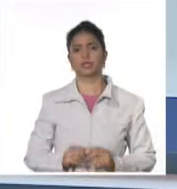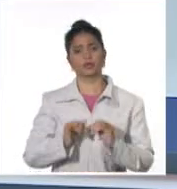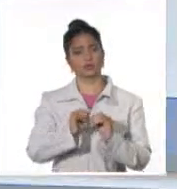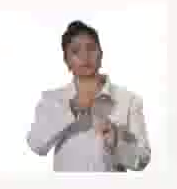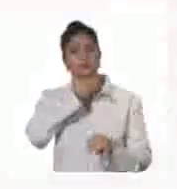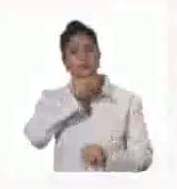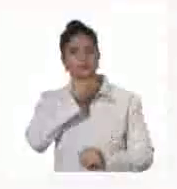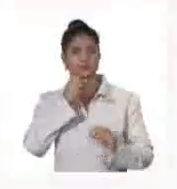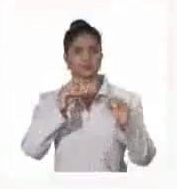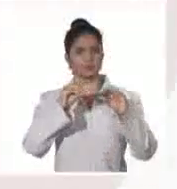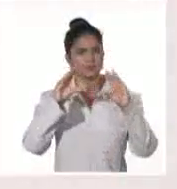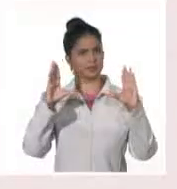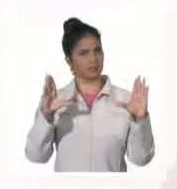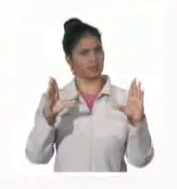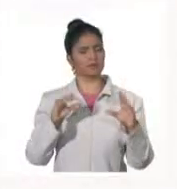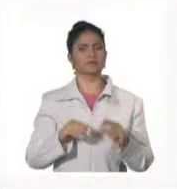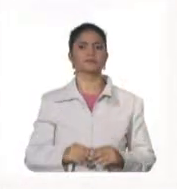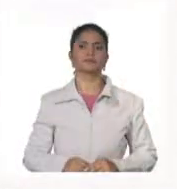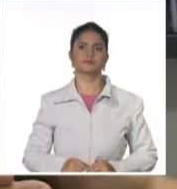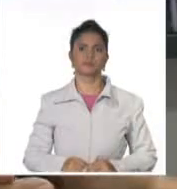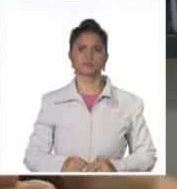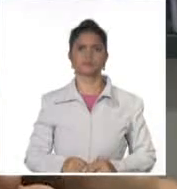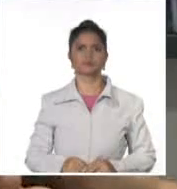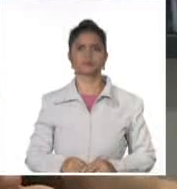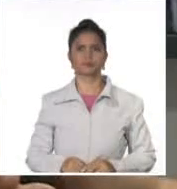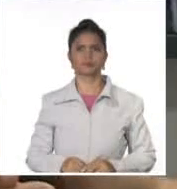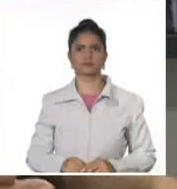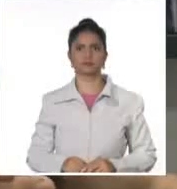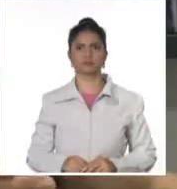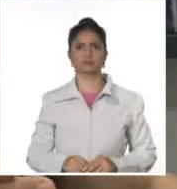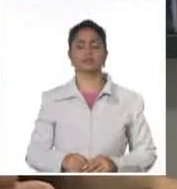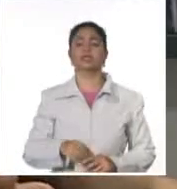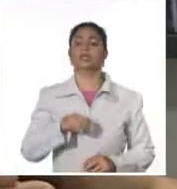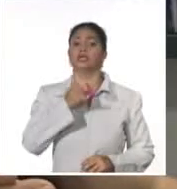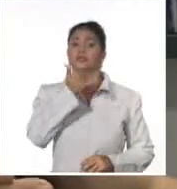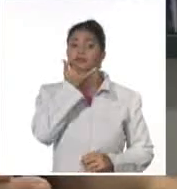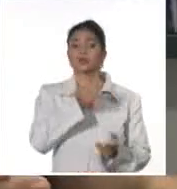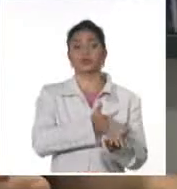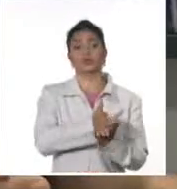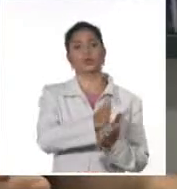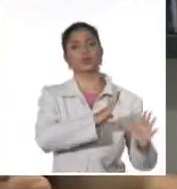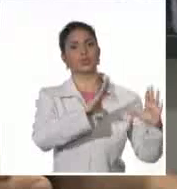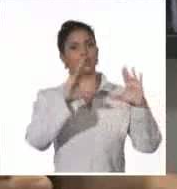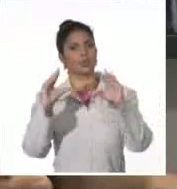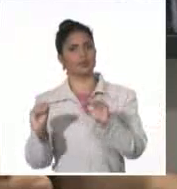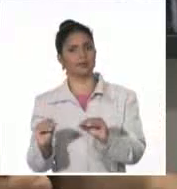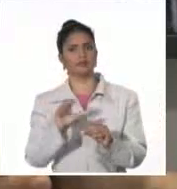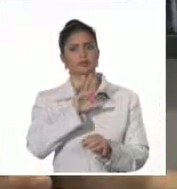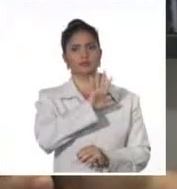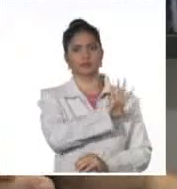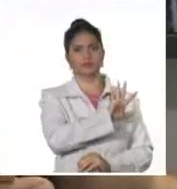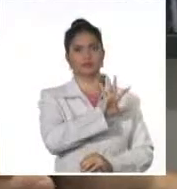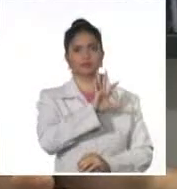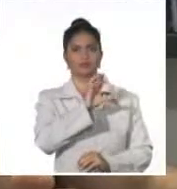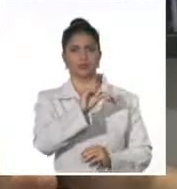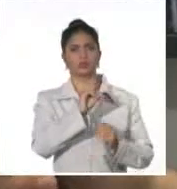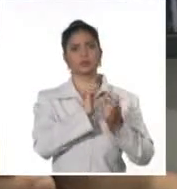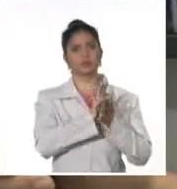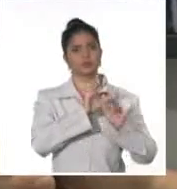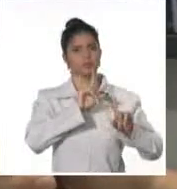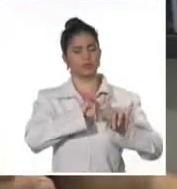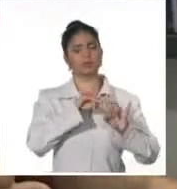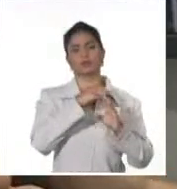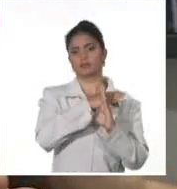Hernández. La afectación se va a mantener durante todo el día. 550 megawatts es el pronóstico que estamos haciendo de afectación en el horario del